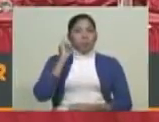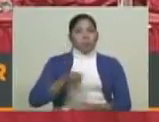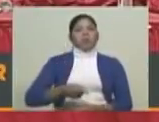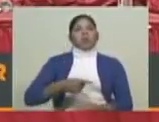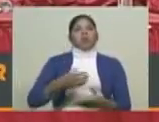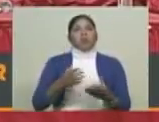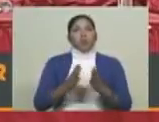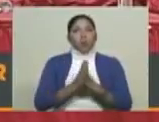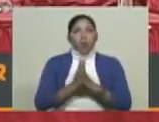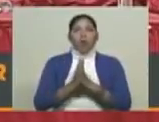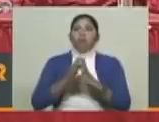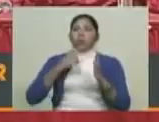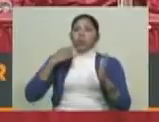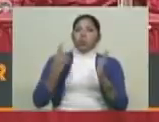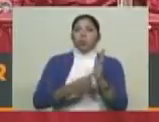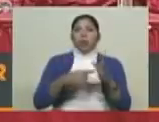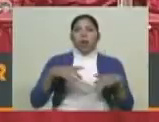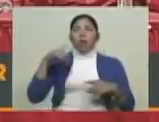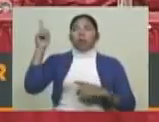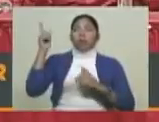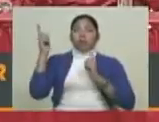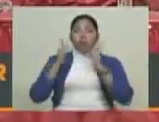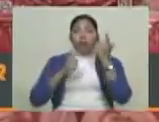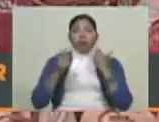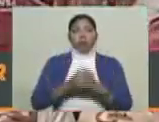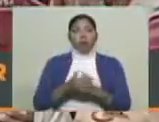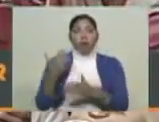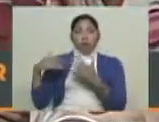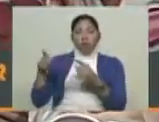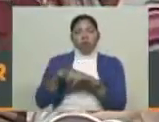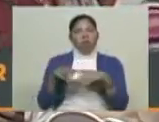del comandante Hugo Chávez. Unidad de la Fuerza Revolucionaria.